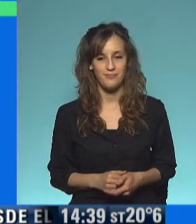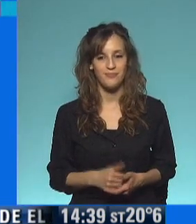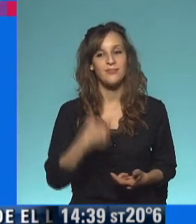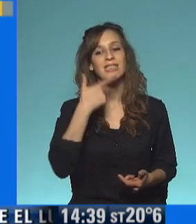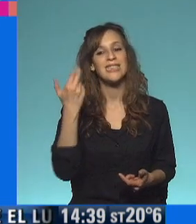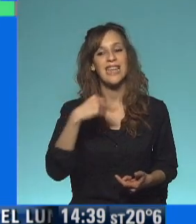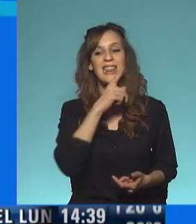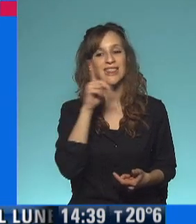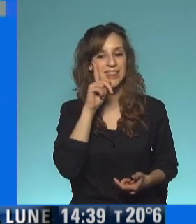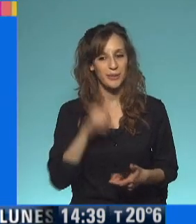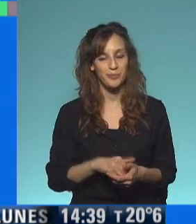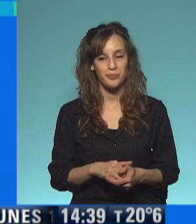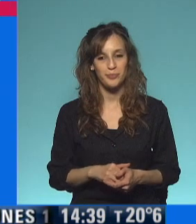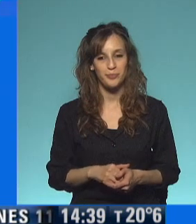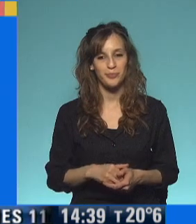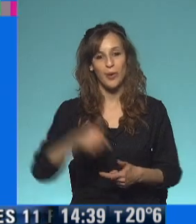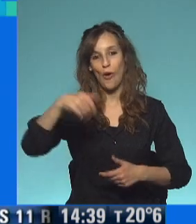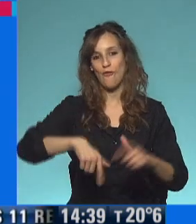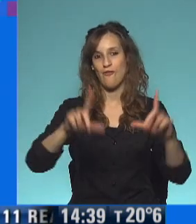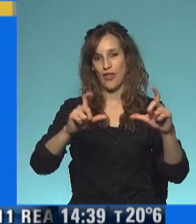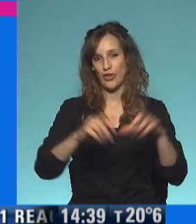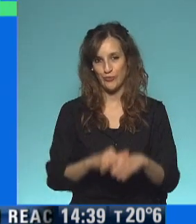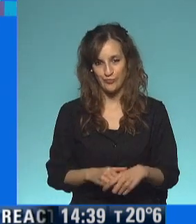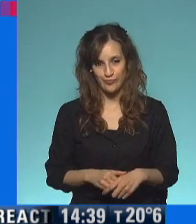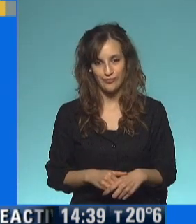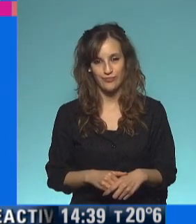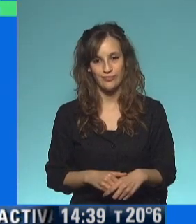Santi. La foto de la foto.